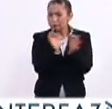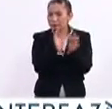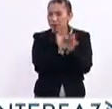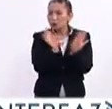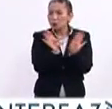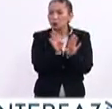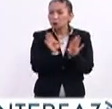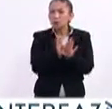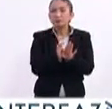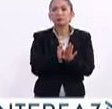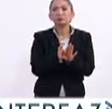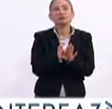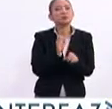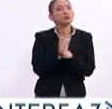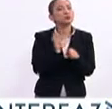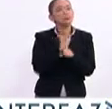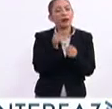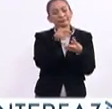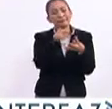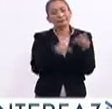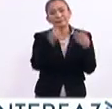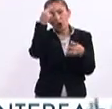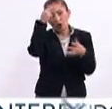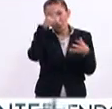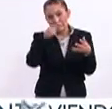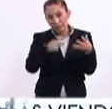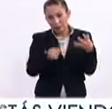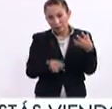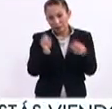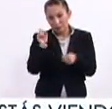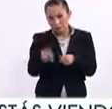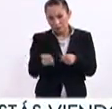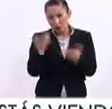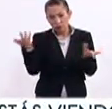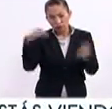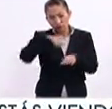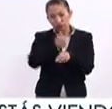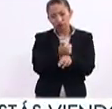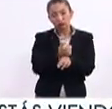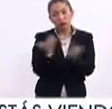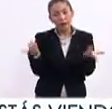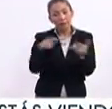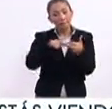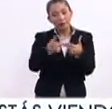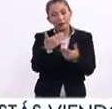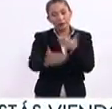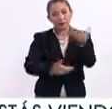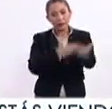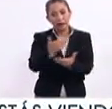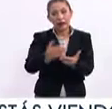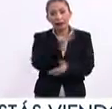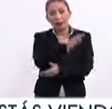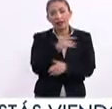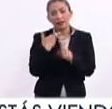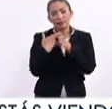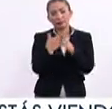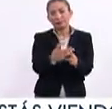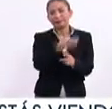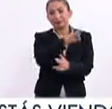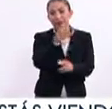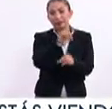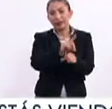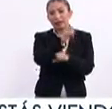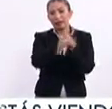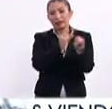explicara un poco cuáles son los principales objetivos de la creación, de la puesta en marcha de esta conmemoración